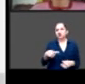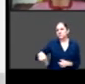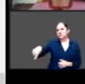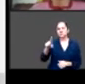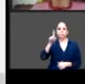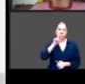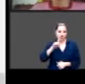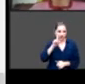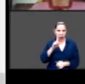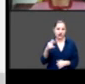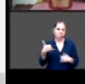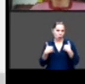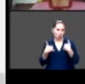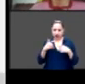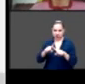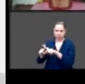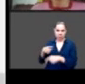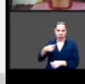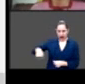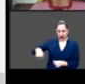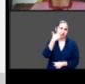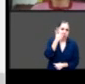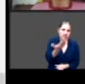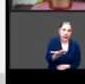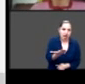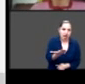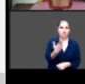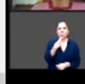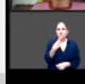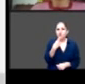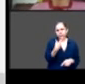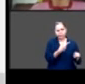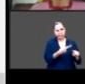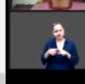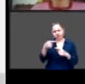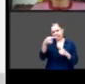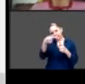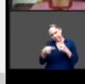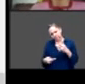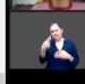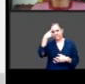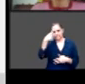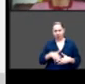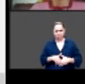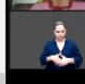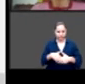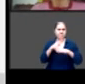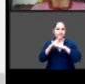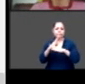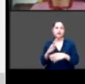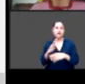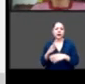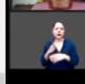quieran utilizar algún método y que no estén usando debido a que no tienen acceso a estos métodos entonces en CONAPO hemos hecho una